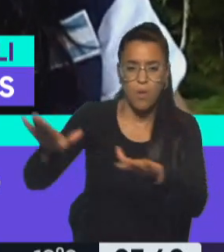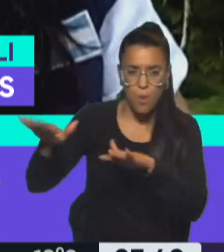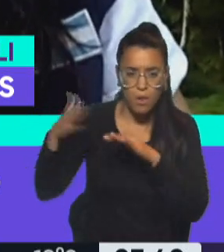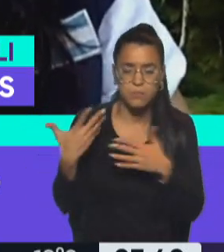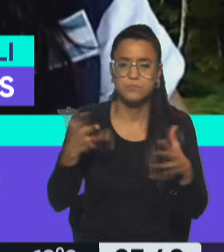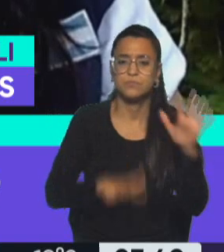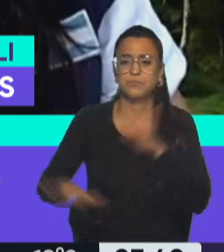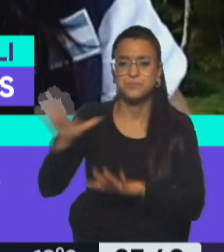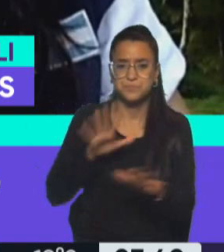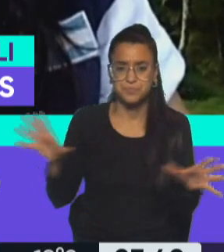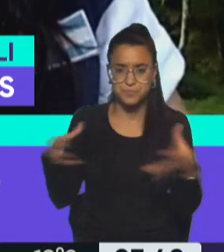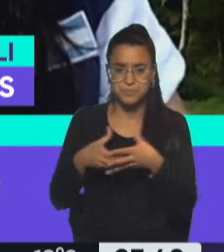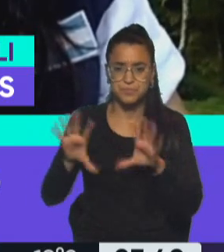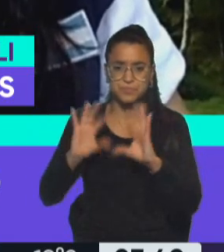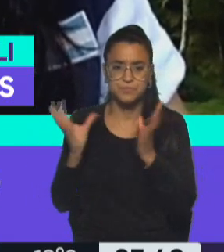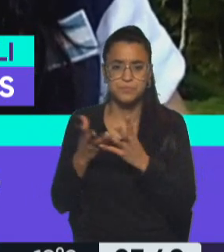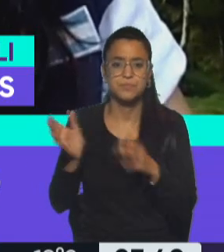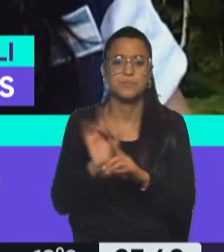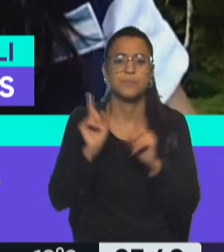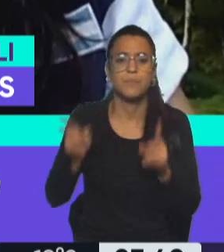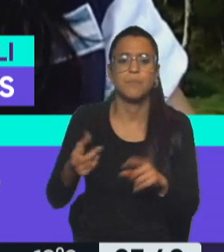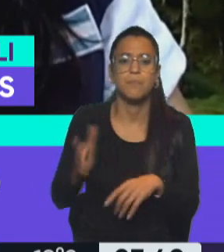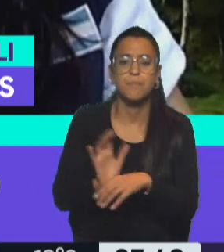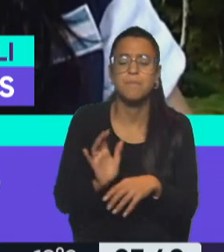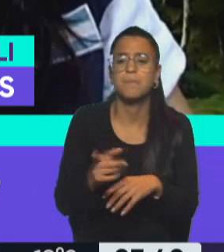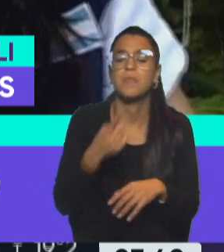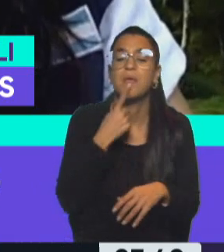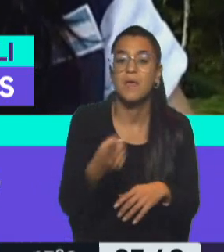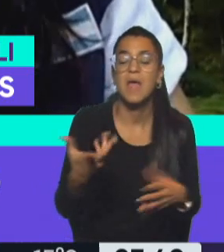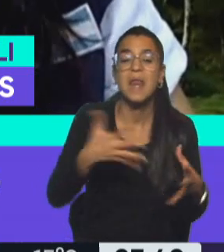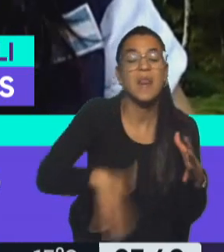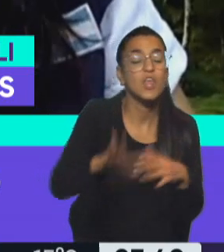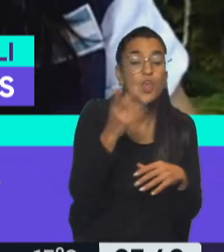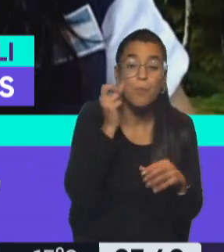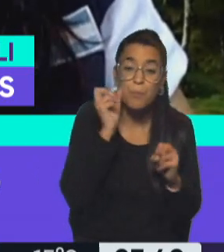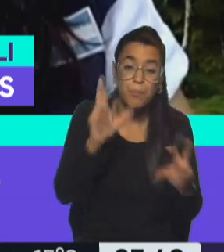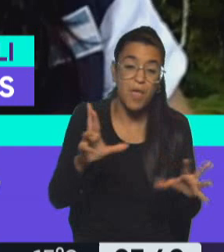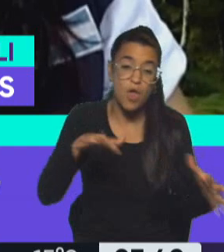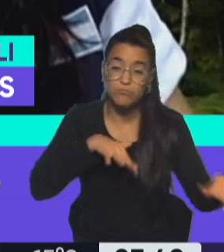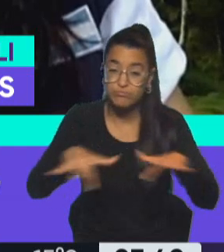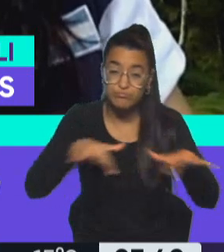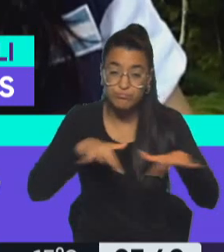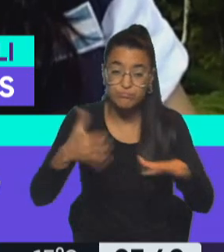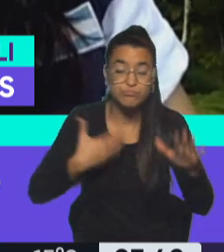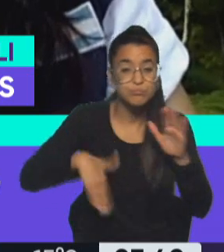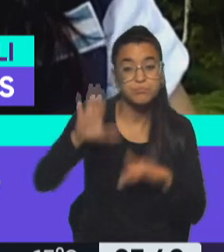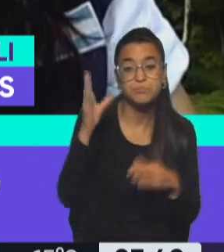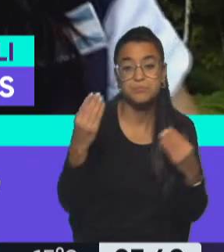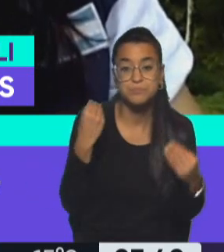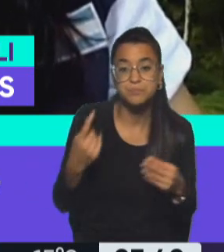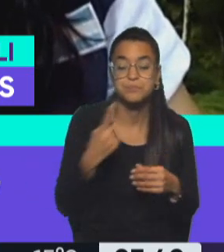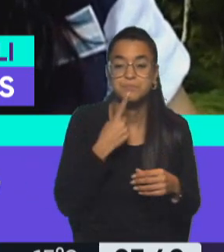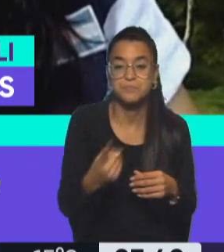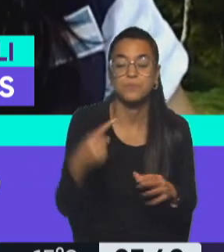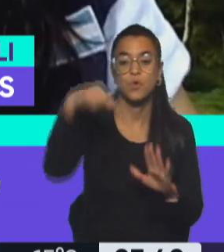cooperaciones internacionales estábamos asistiendo. La región más afectada por el epicentro era un poquito